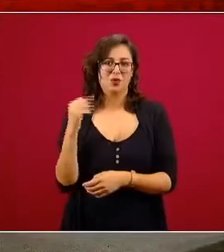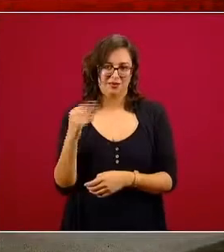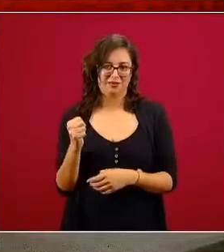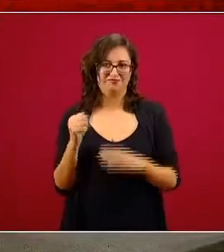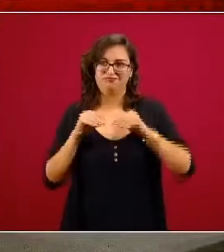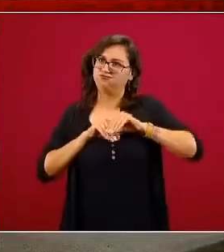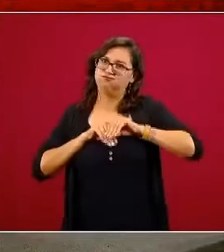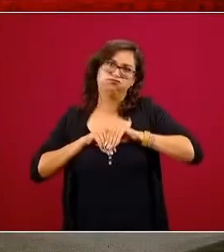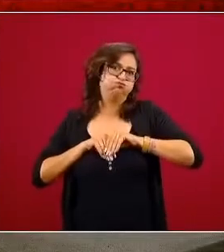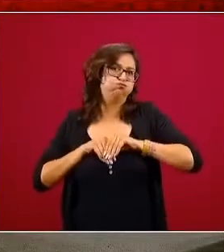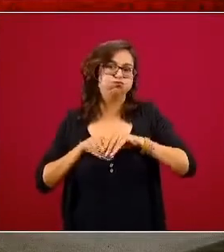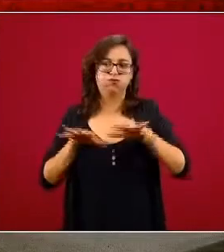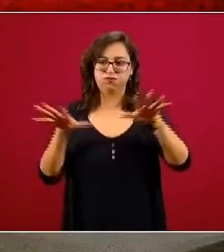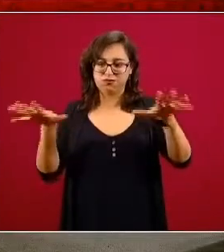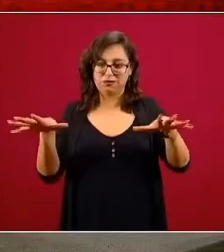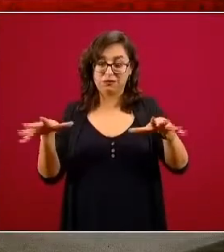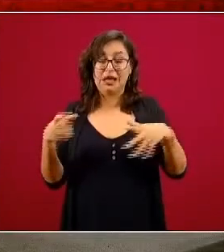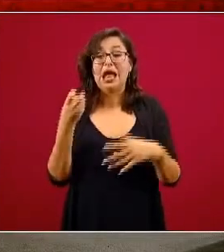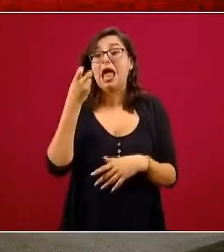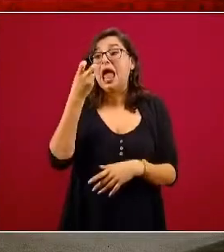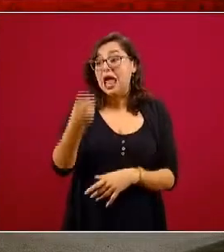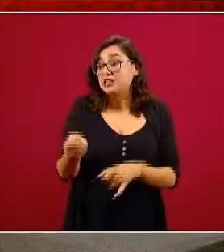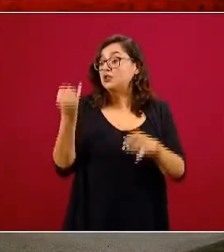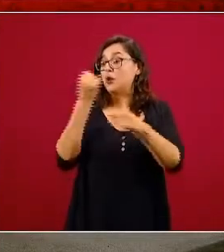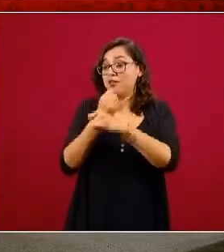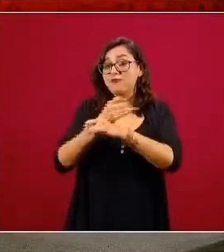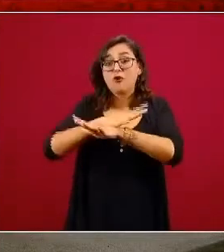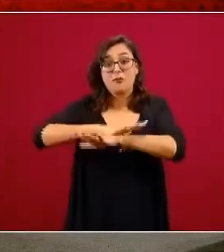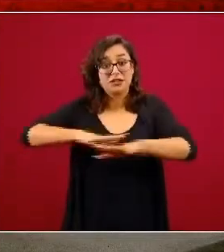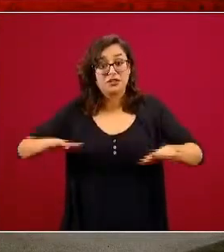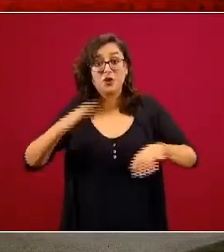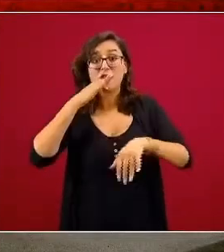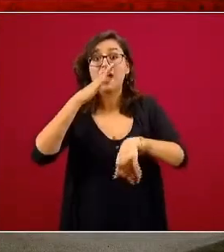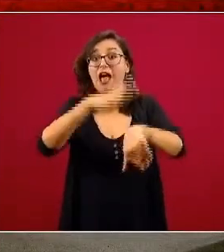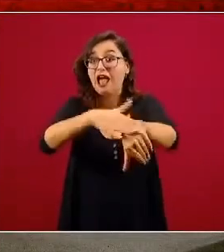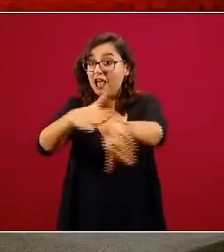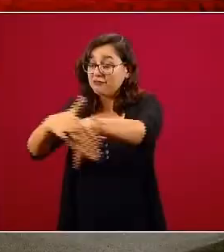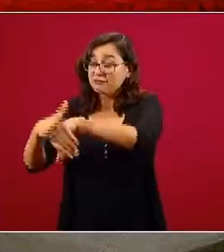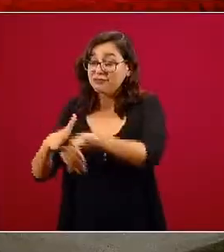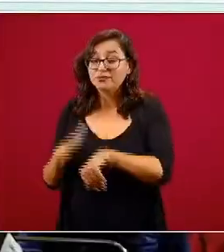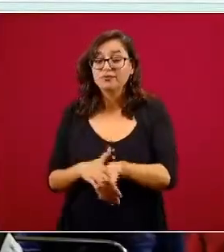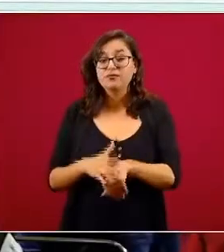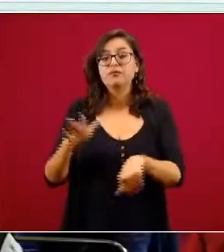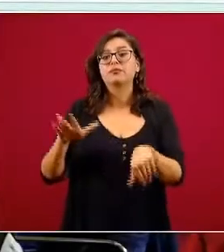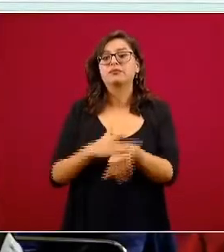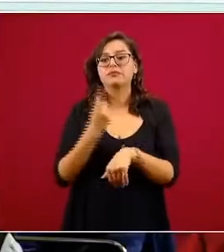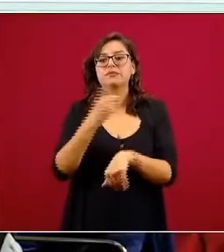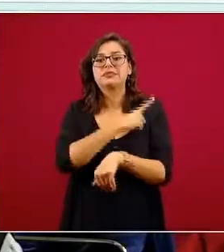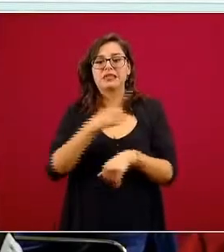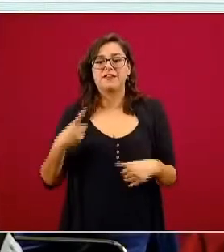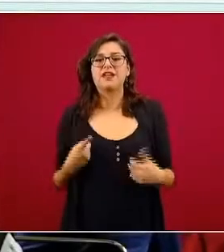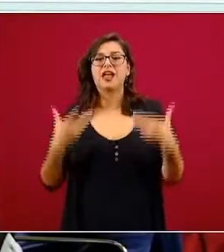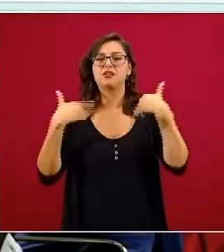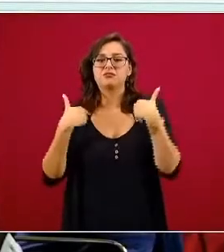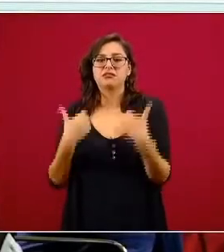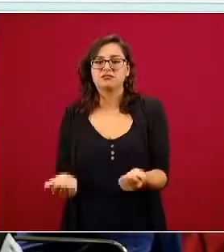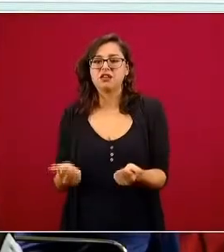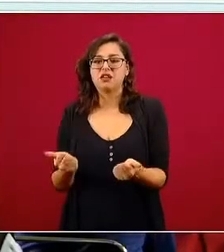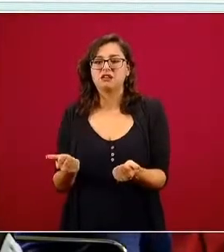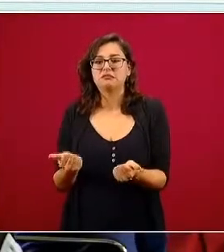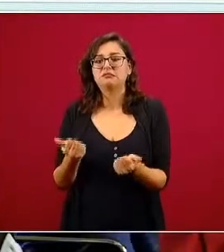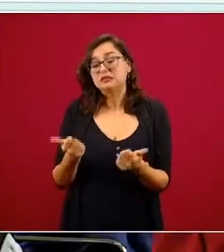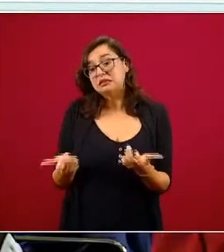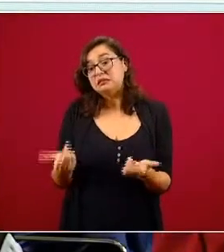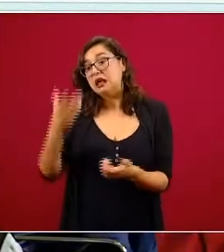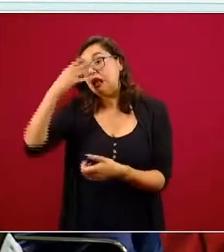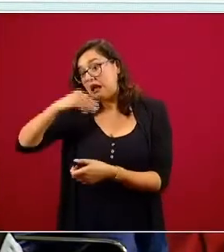todo esto a ustedes, comunicadoras y comunicadores, y a la población, para ver en contexto cómo se fabrican las vacunas de